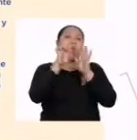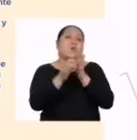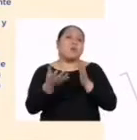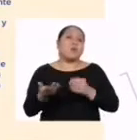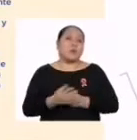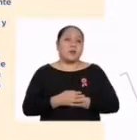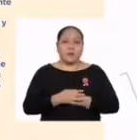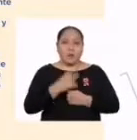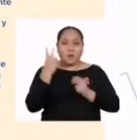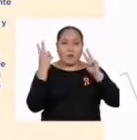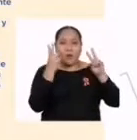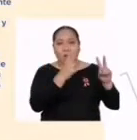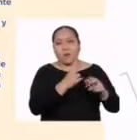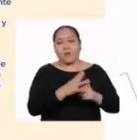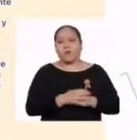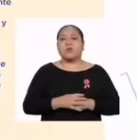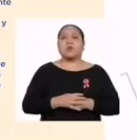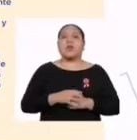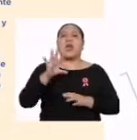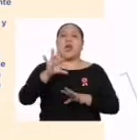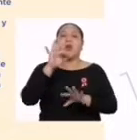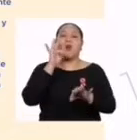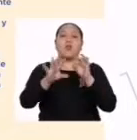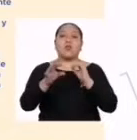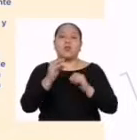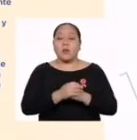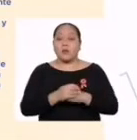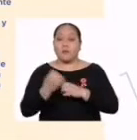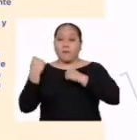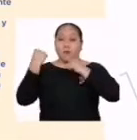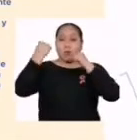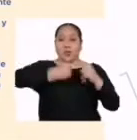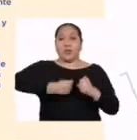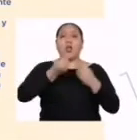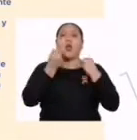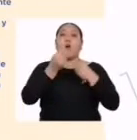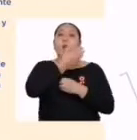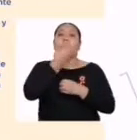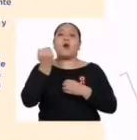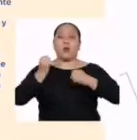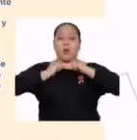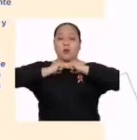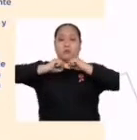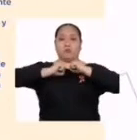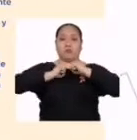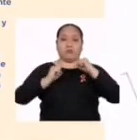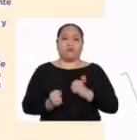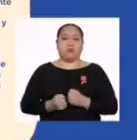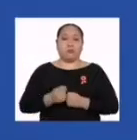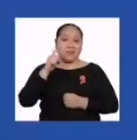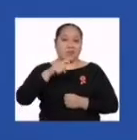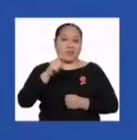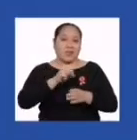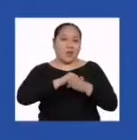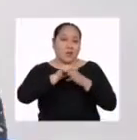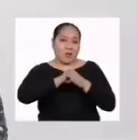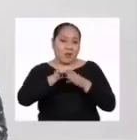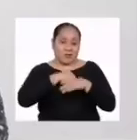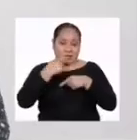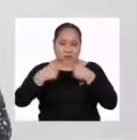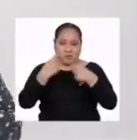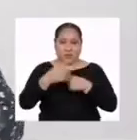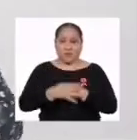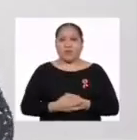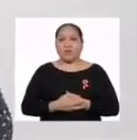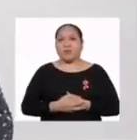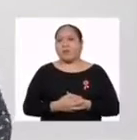ejemplo, descubrimos nuestras fortalezas y puntos a mejorar a través del movimiento, o sea, con la práctica constante.